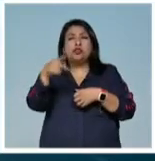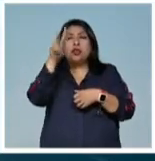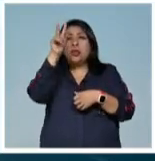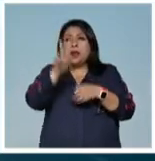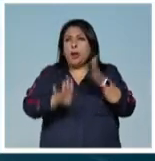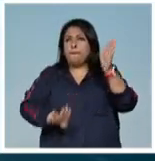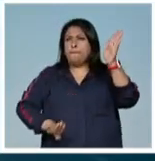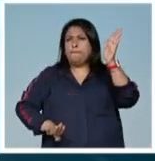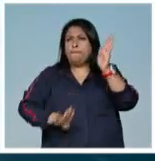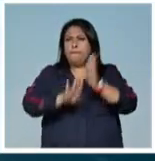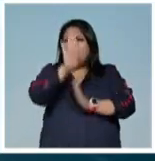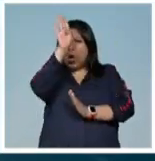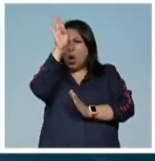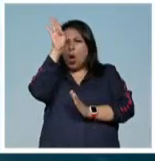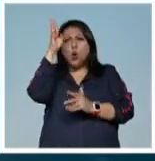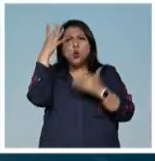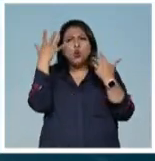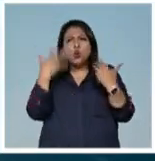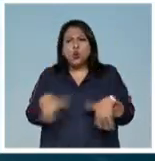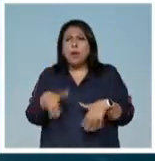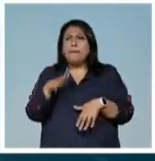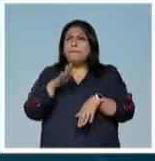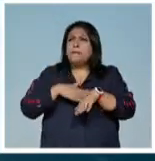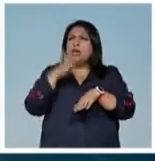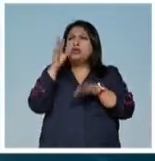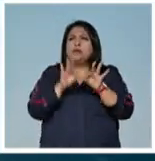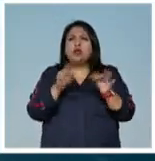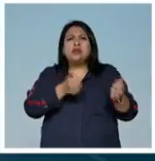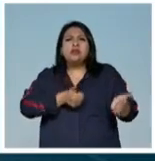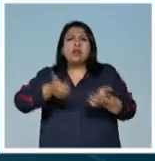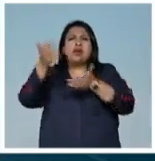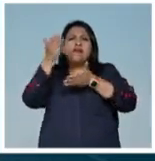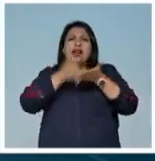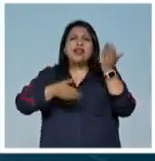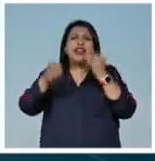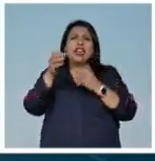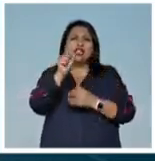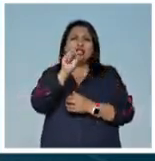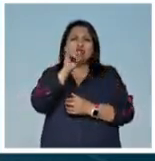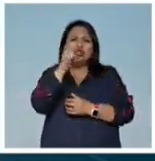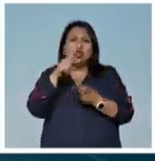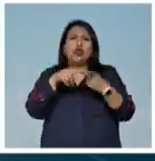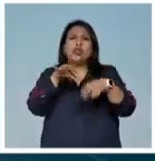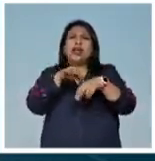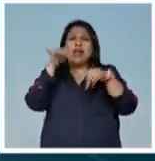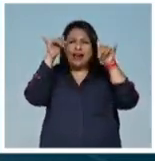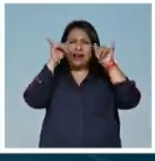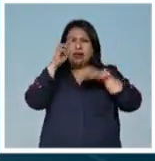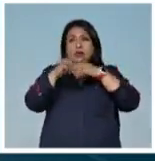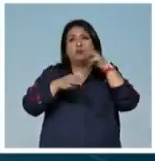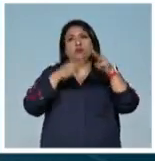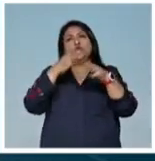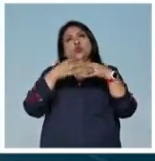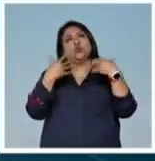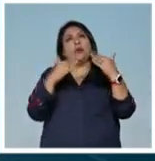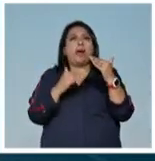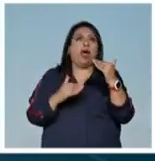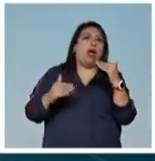dramático crecimiento, que la ha ubicado como el mayor exportador de granos de soya y carne de res del mundo, por arriba de